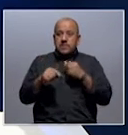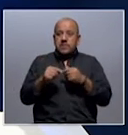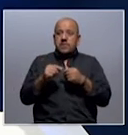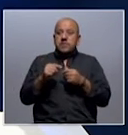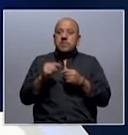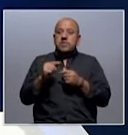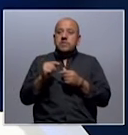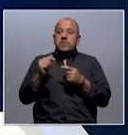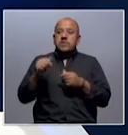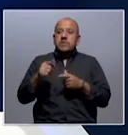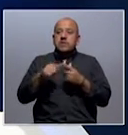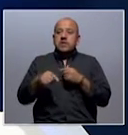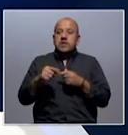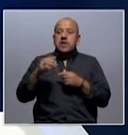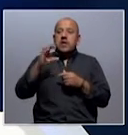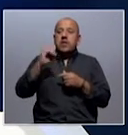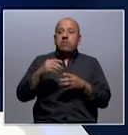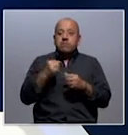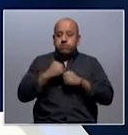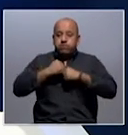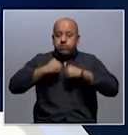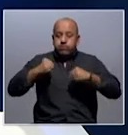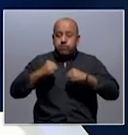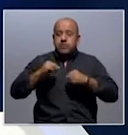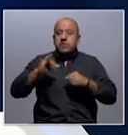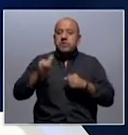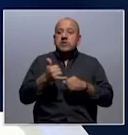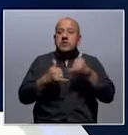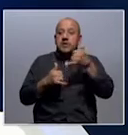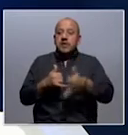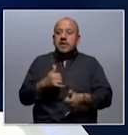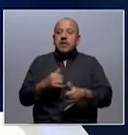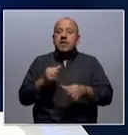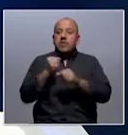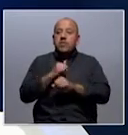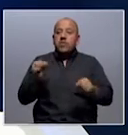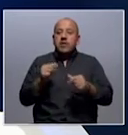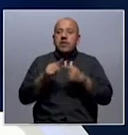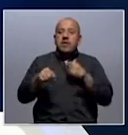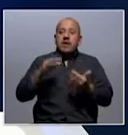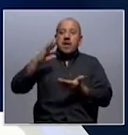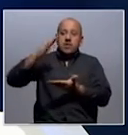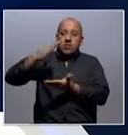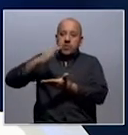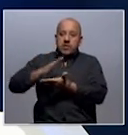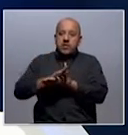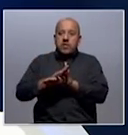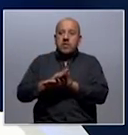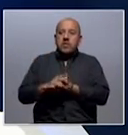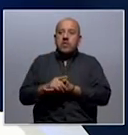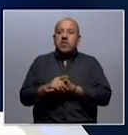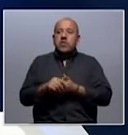que se tiene esta es la obesidad y si la persona ya tiene la obesidad puede llegar a disminuir la reducirla